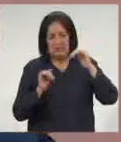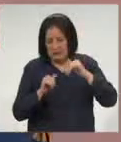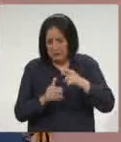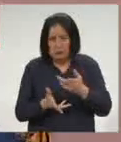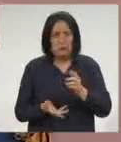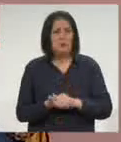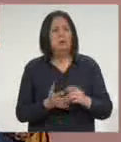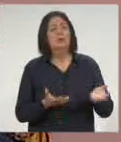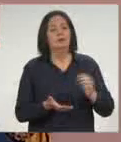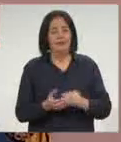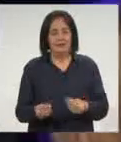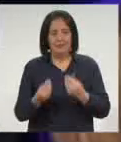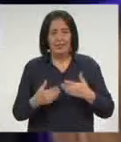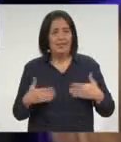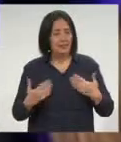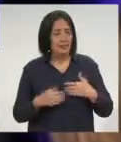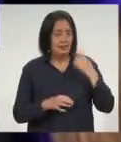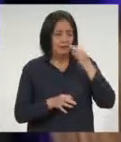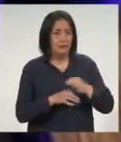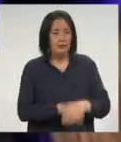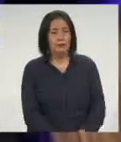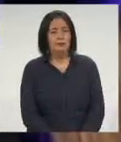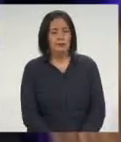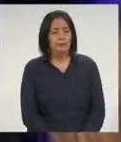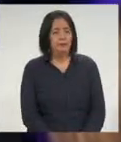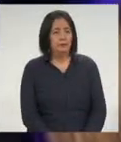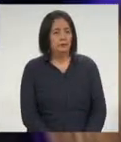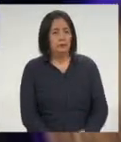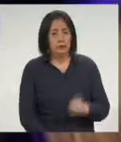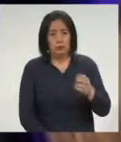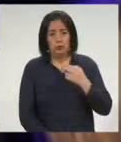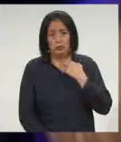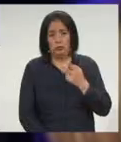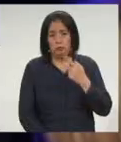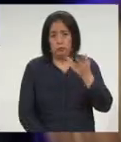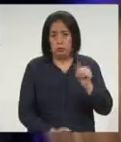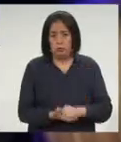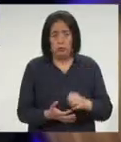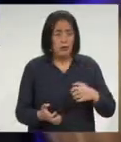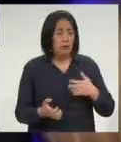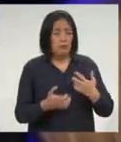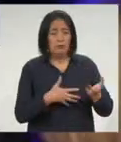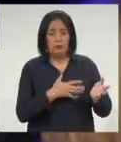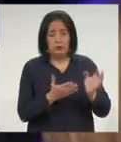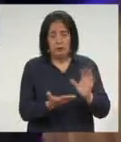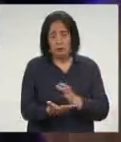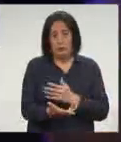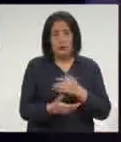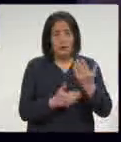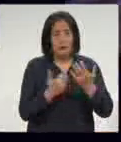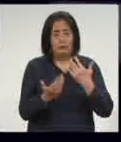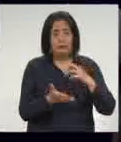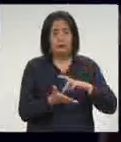no se vuelve un poco la alegría nos da fe su voz se impondrá con una emotiva letra que precisamente habla del